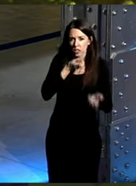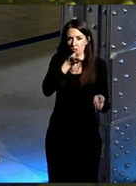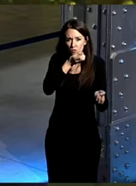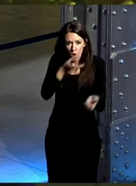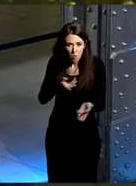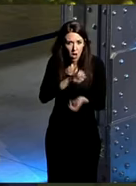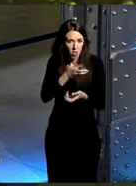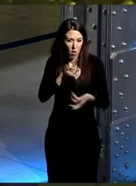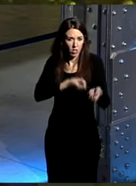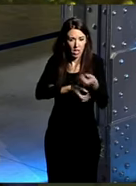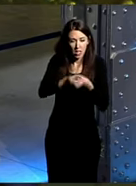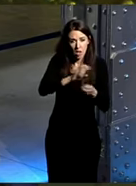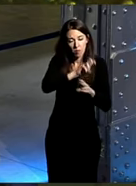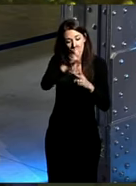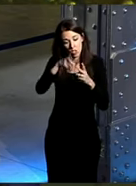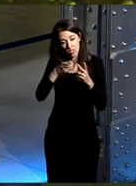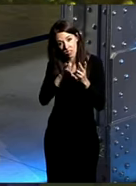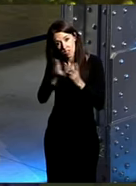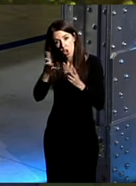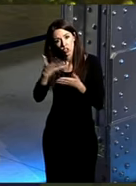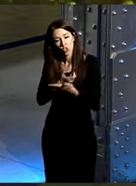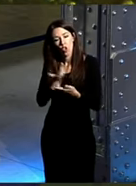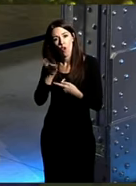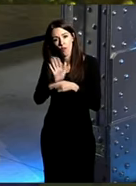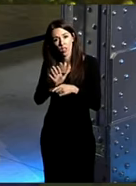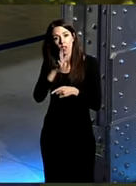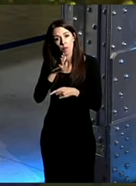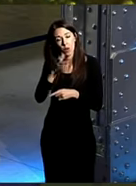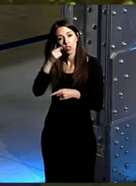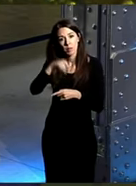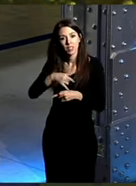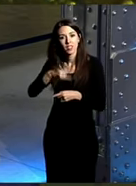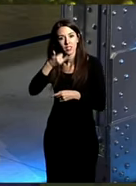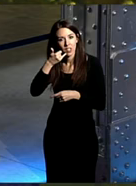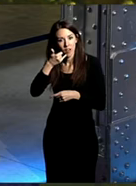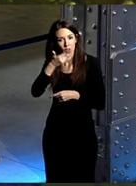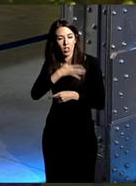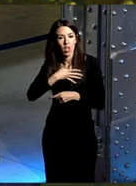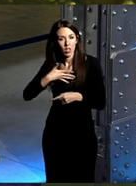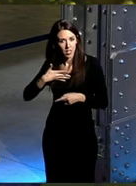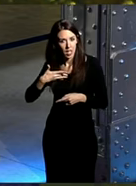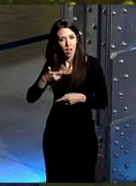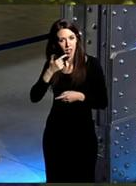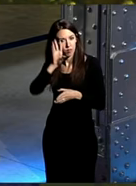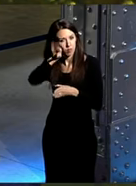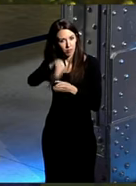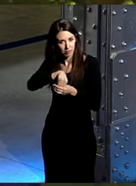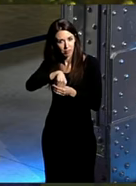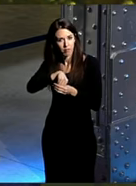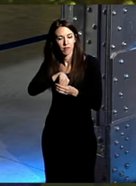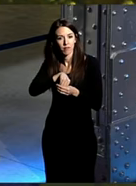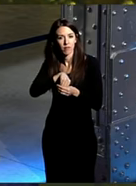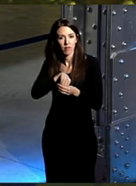intercambio, y todo lo que es la oferta, porque ahí también Telefónica quiere posicionarse,